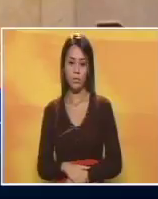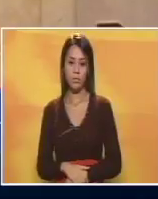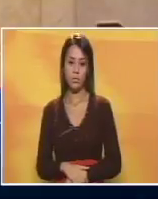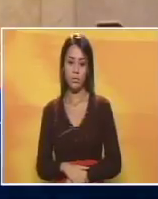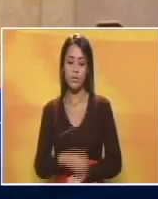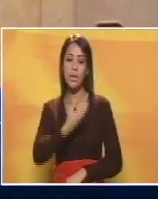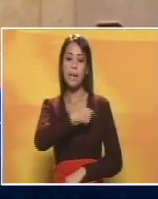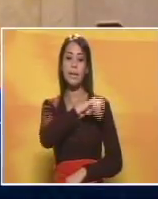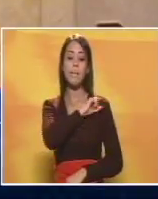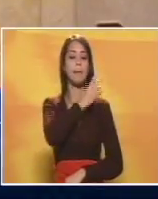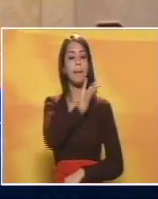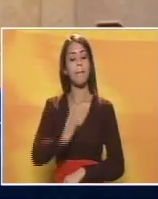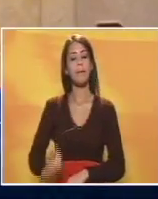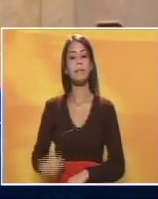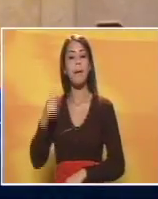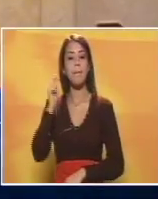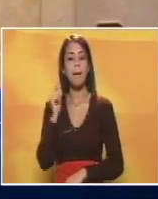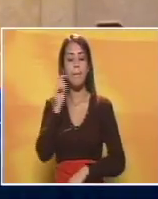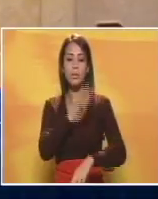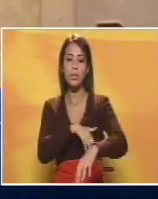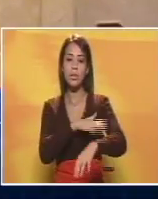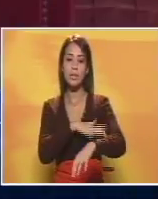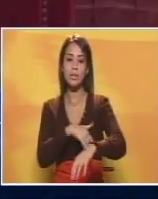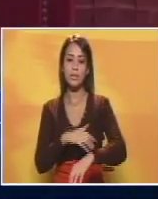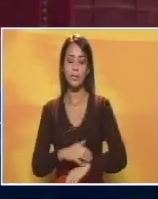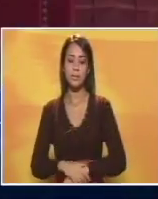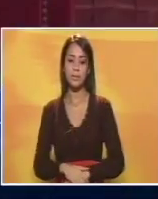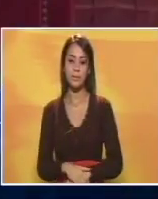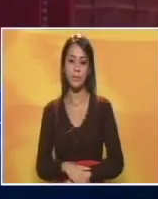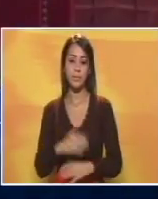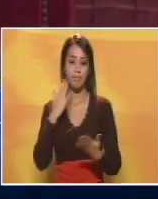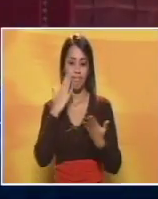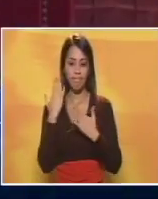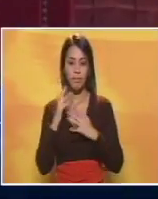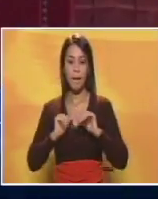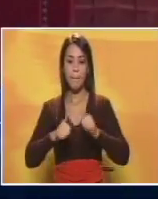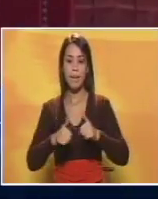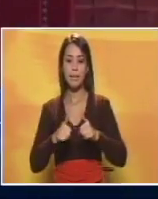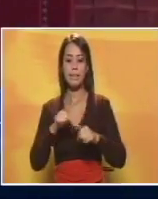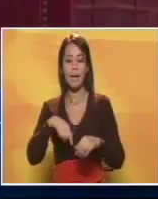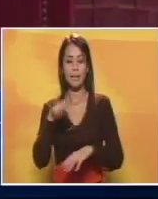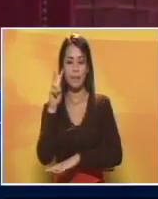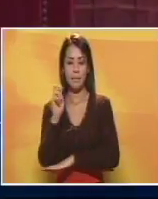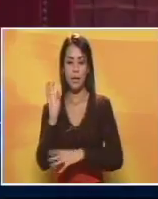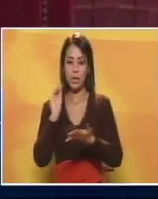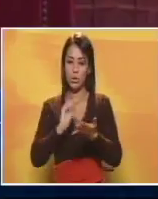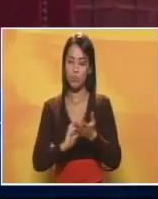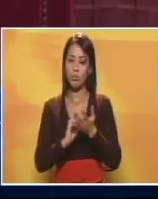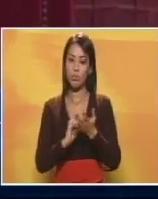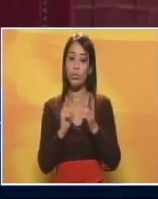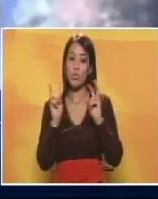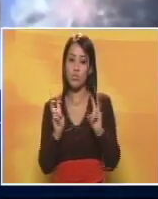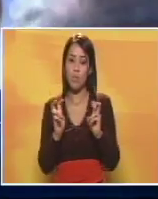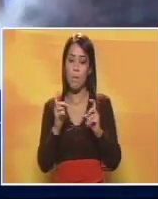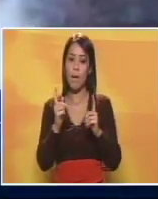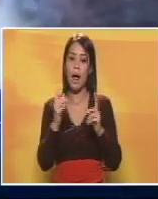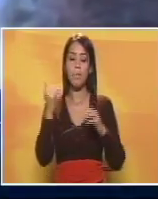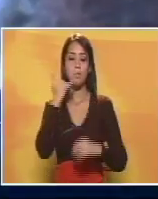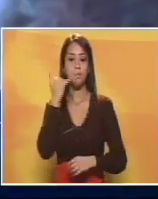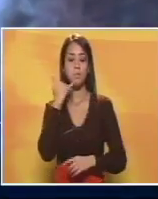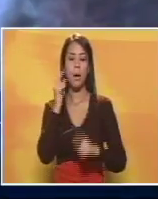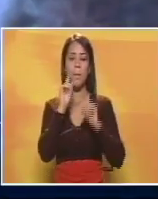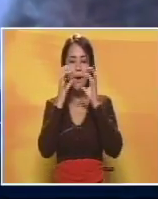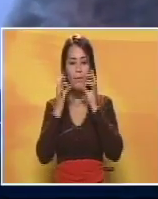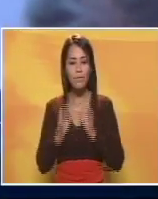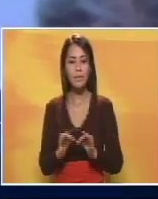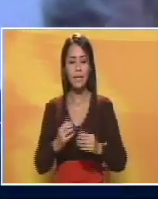En España, el presidente del Parlamento de Cataluña, Roger Torrent, inicia este viernes una nueva ronda de consultas telefónicas para formalizar